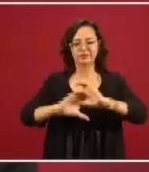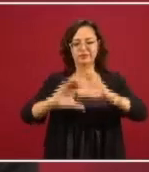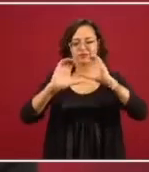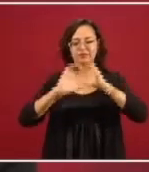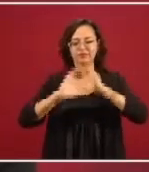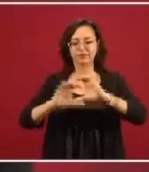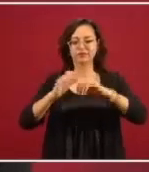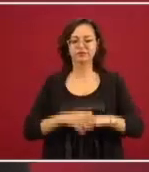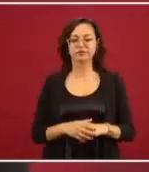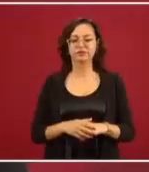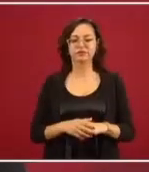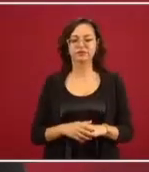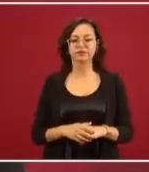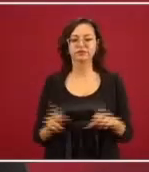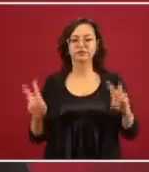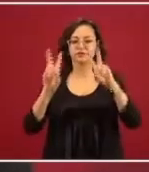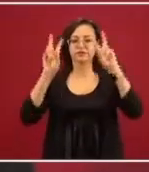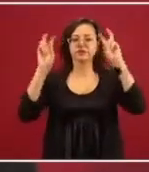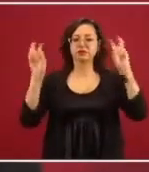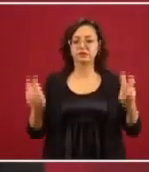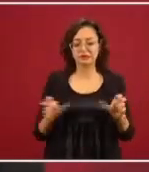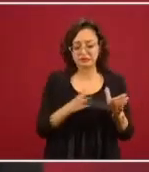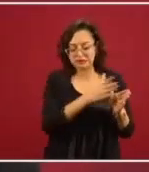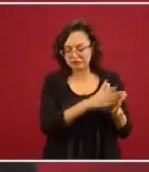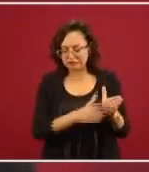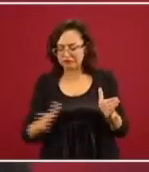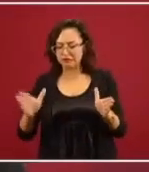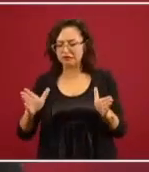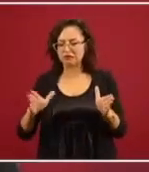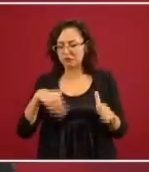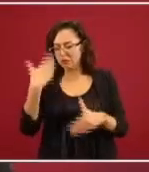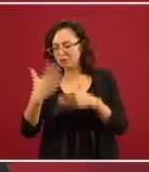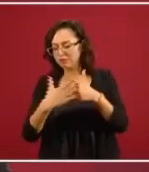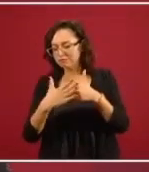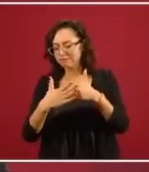que se llama Esto pasará.